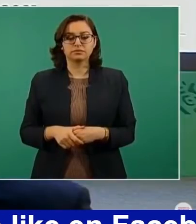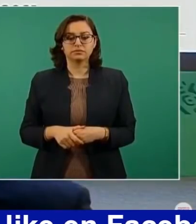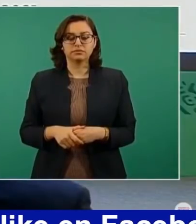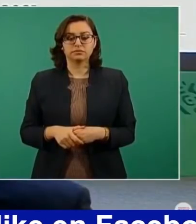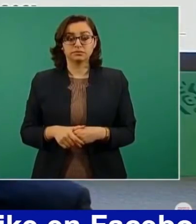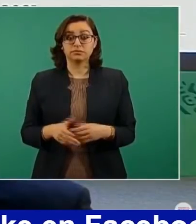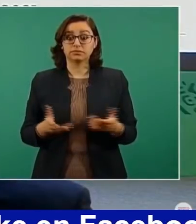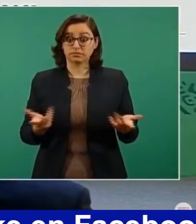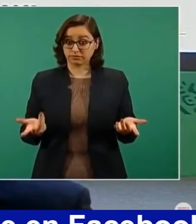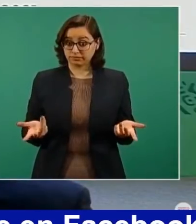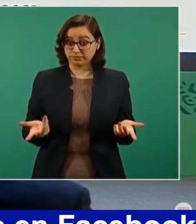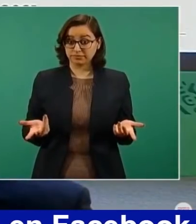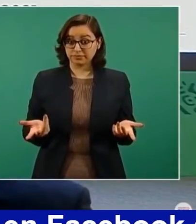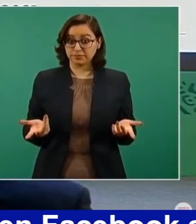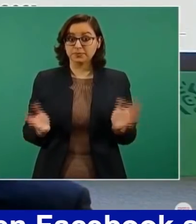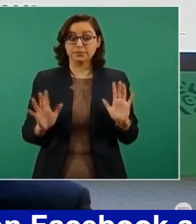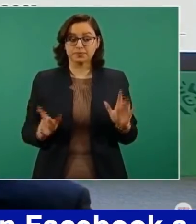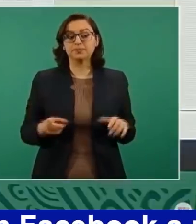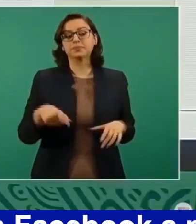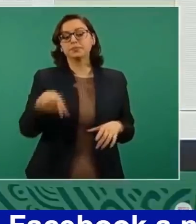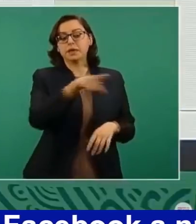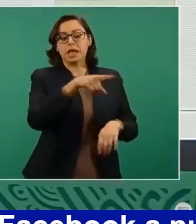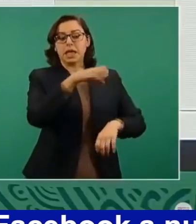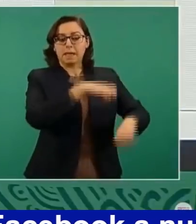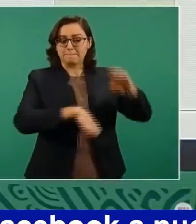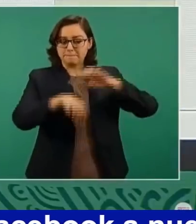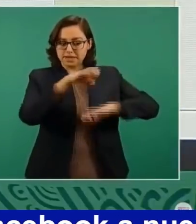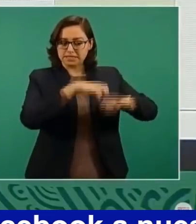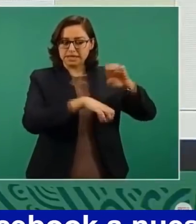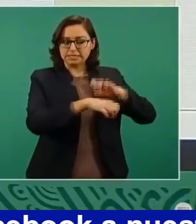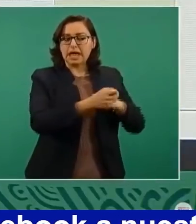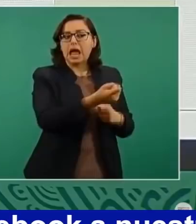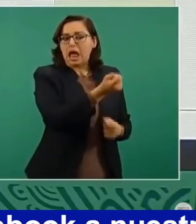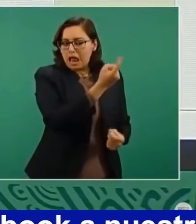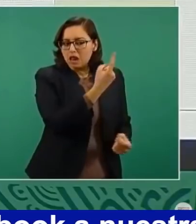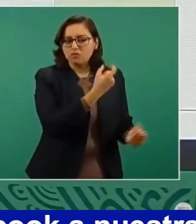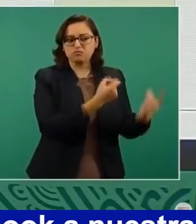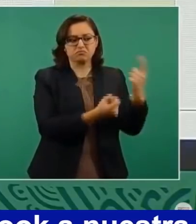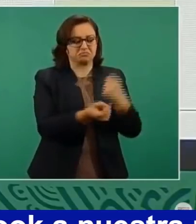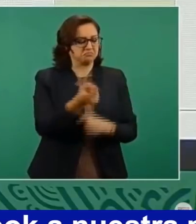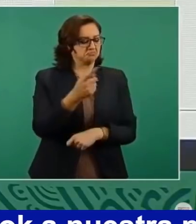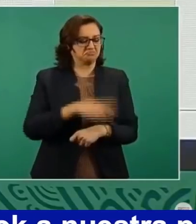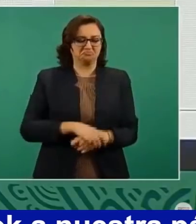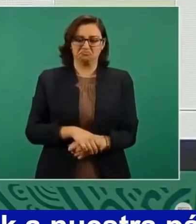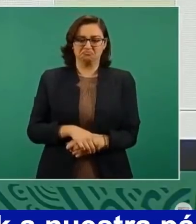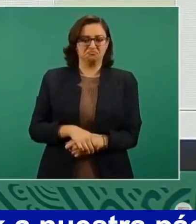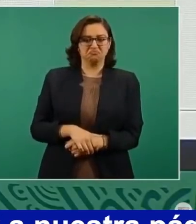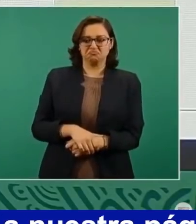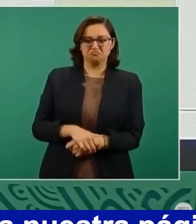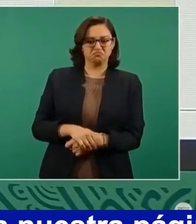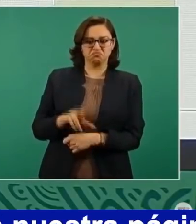me refiero a algunas organizaciones del sector empresarial que no aprobaron.